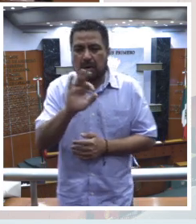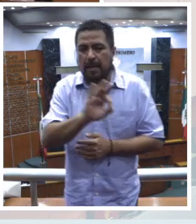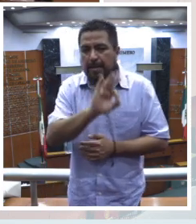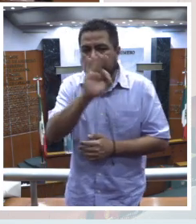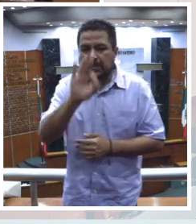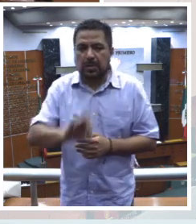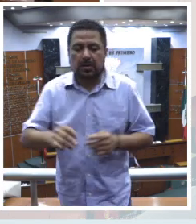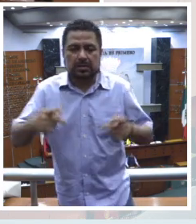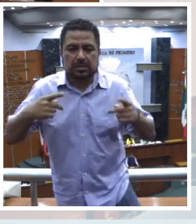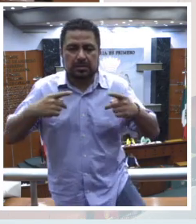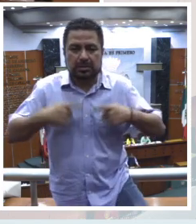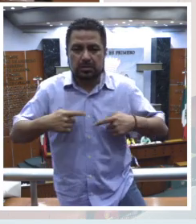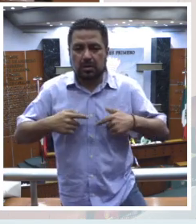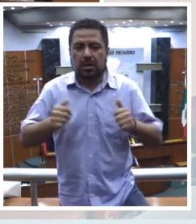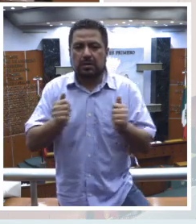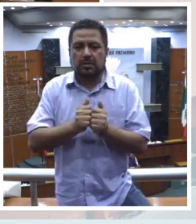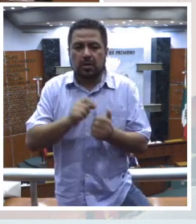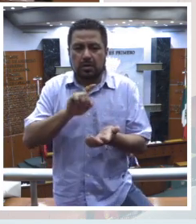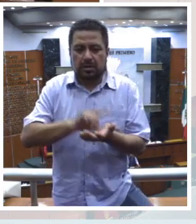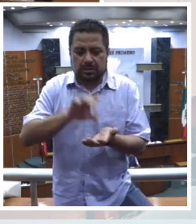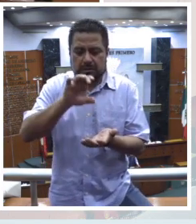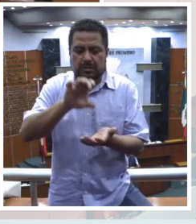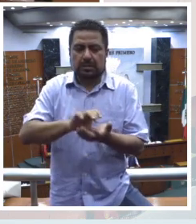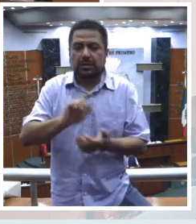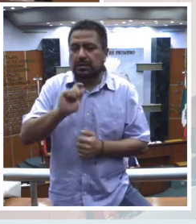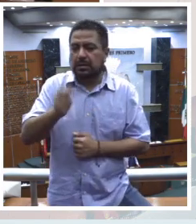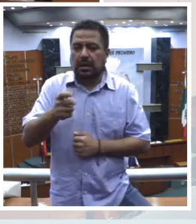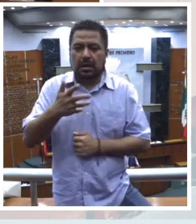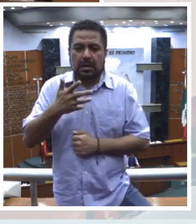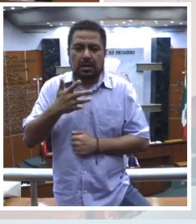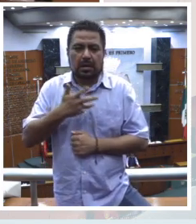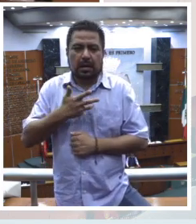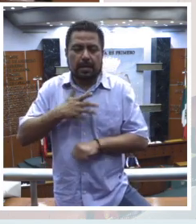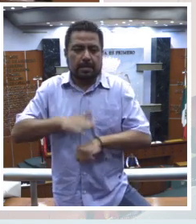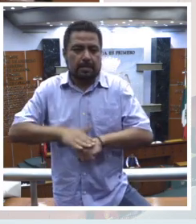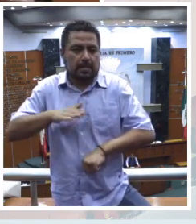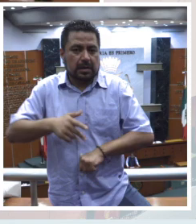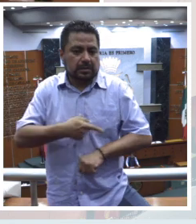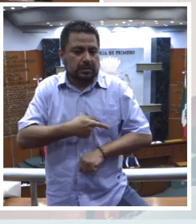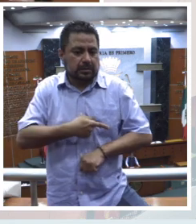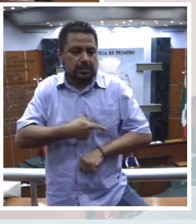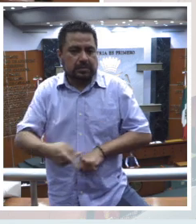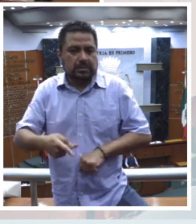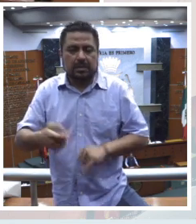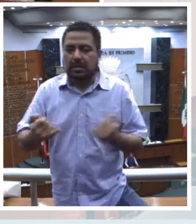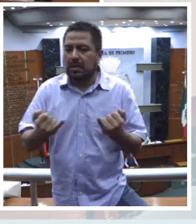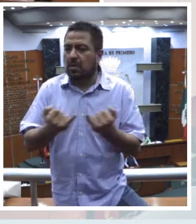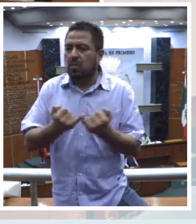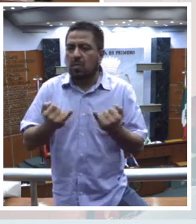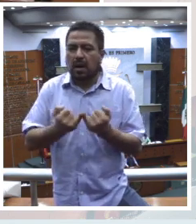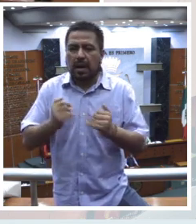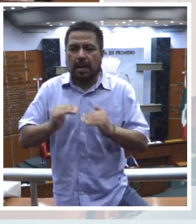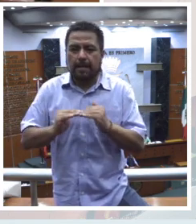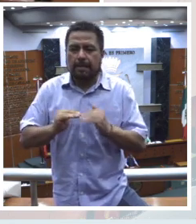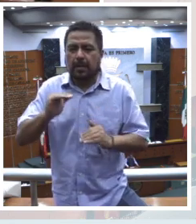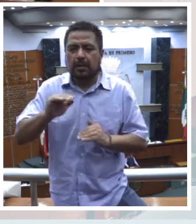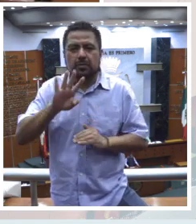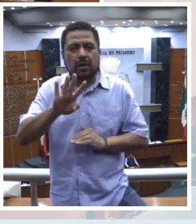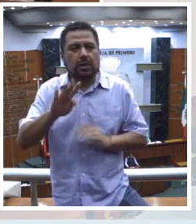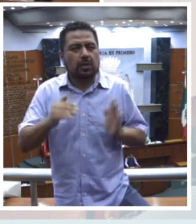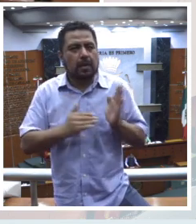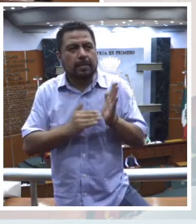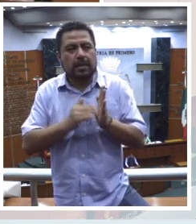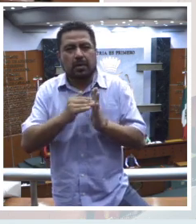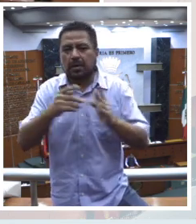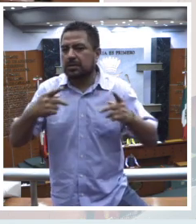49.5% de las personas con discapacidad se encontraban en situación de pobreza, equivalente a más de 4 millones